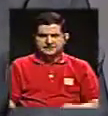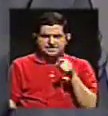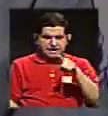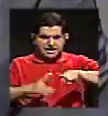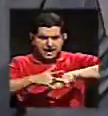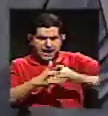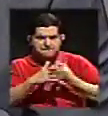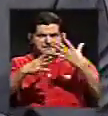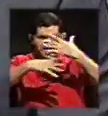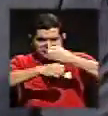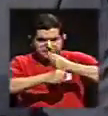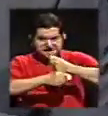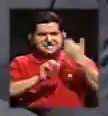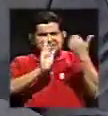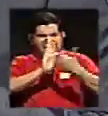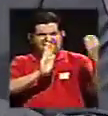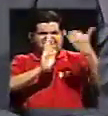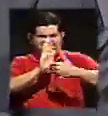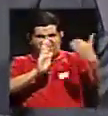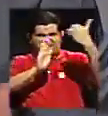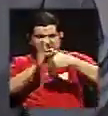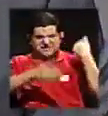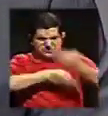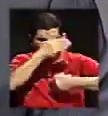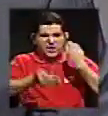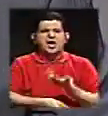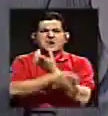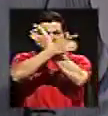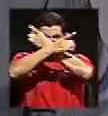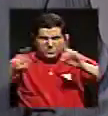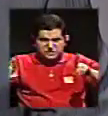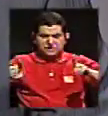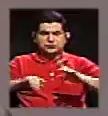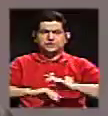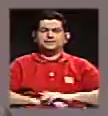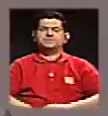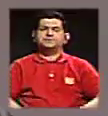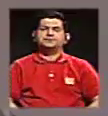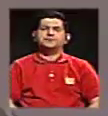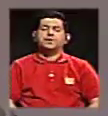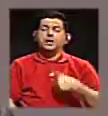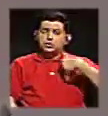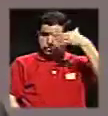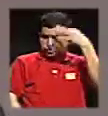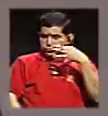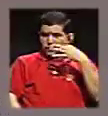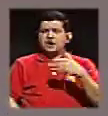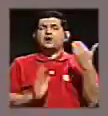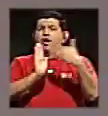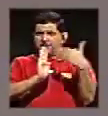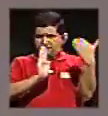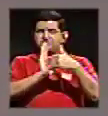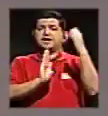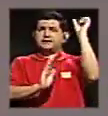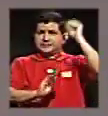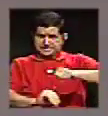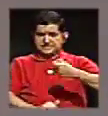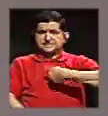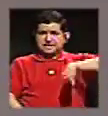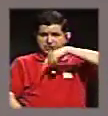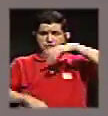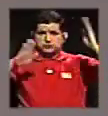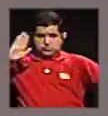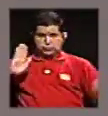comienza a causar un daño al proceso democrático como un todo creo que le causa daño cuando estamos